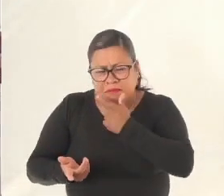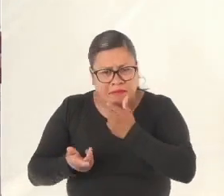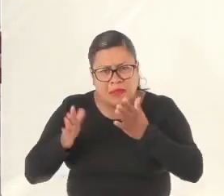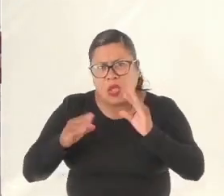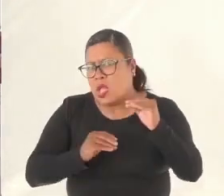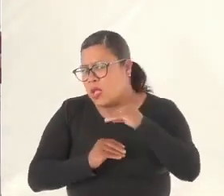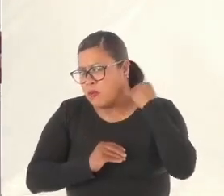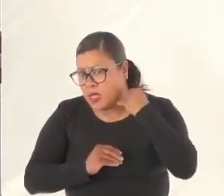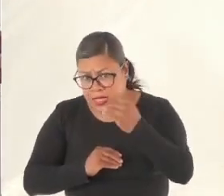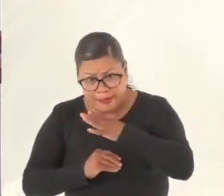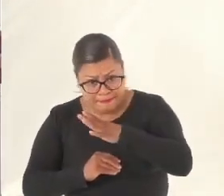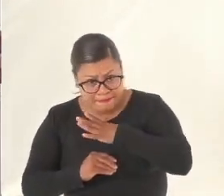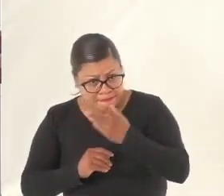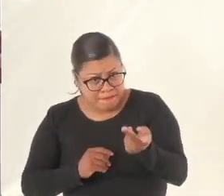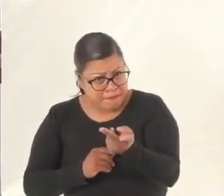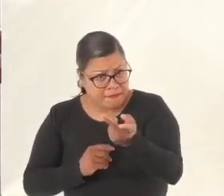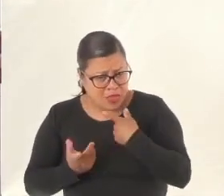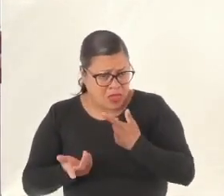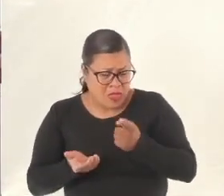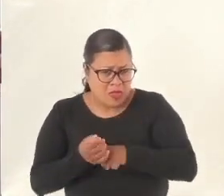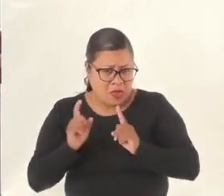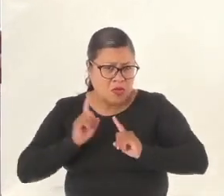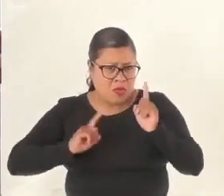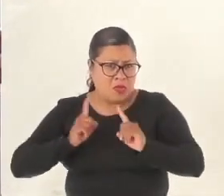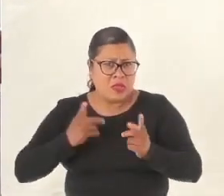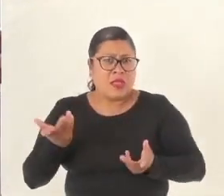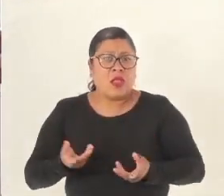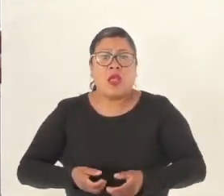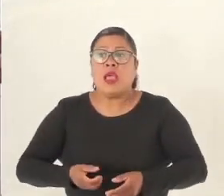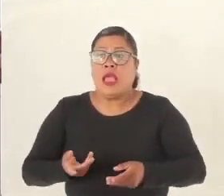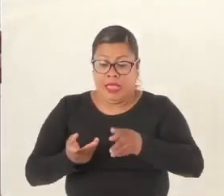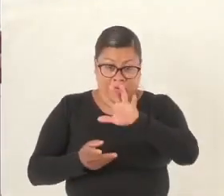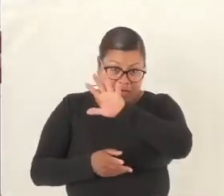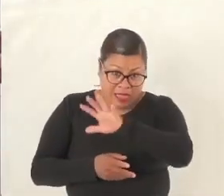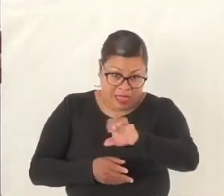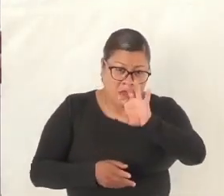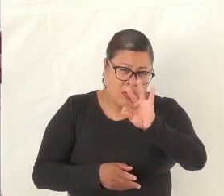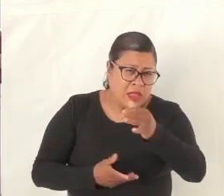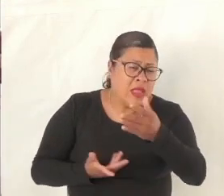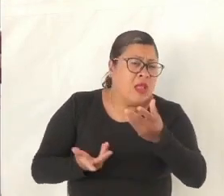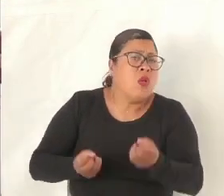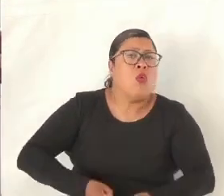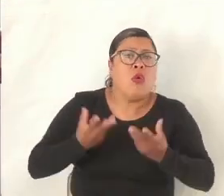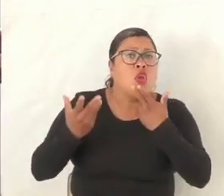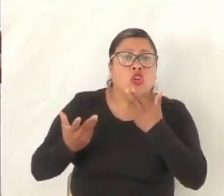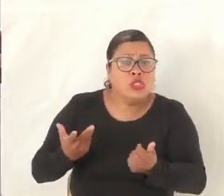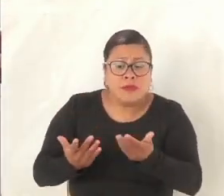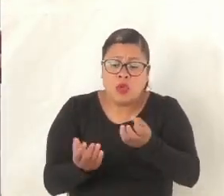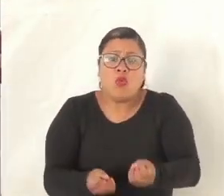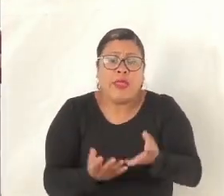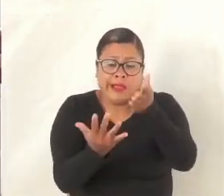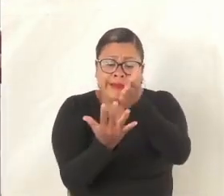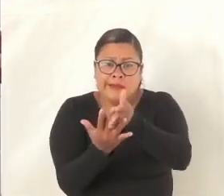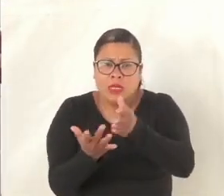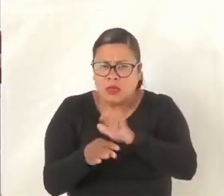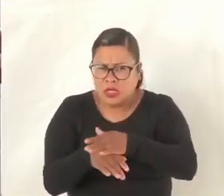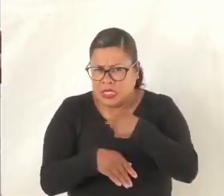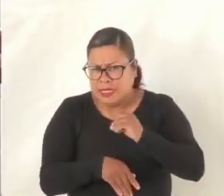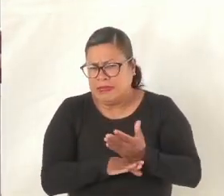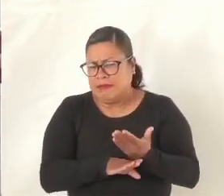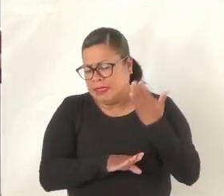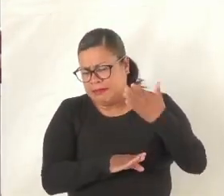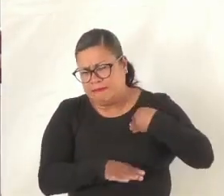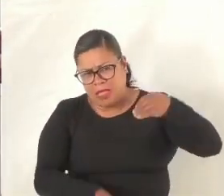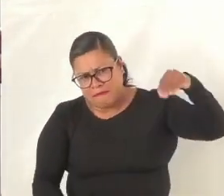abogado esa es mi duda cuantos no están en función y lo comento porque en mi recorrido que he realizado